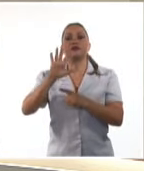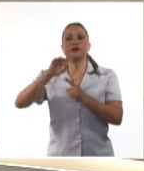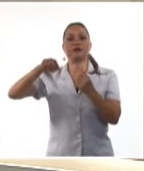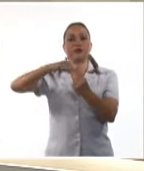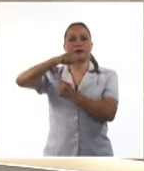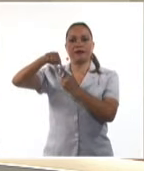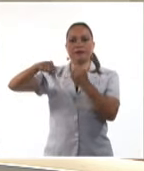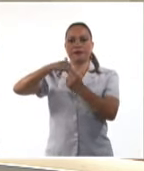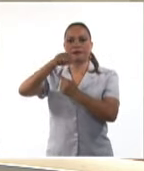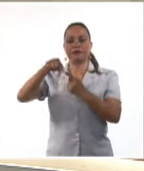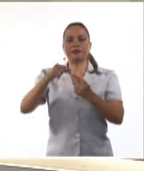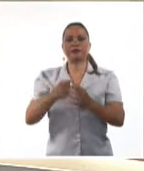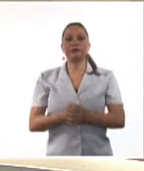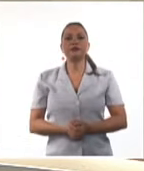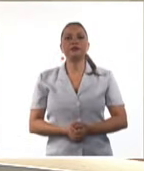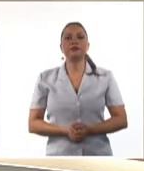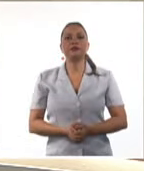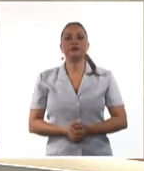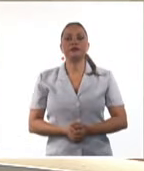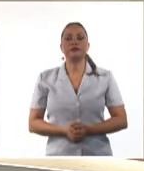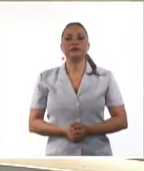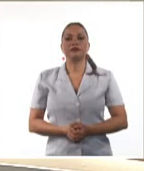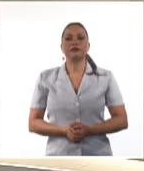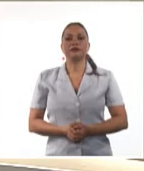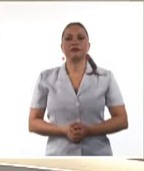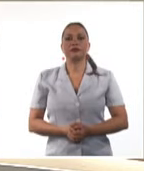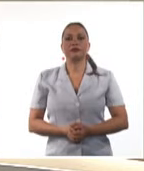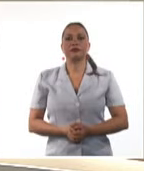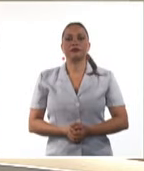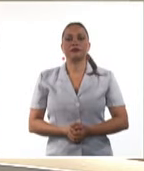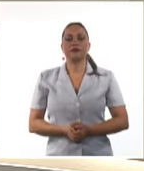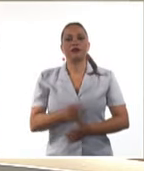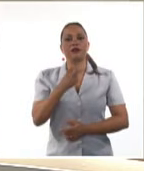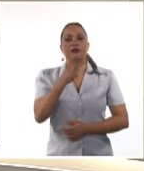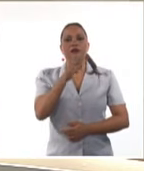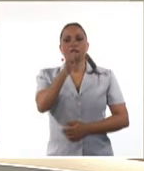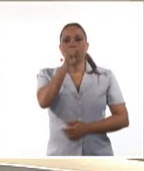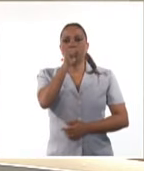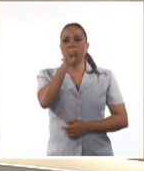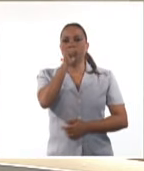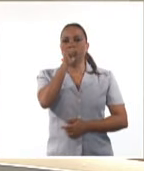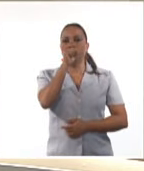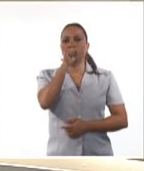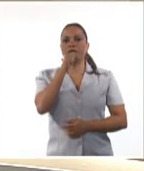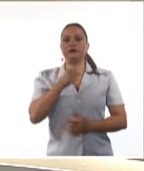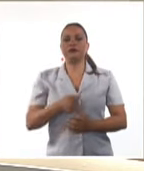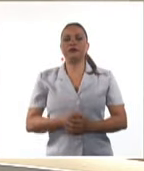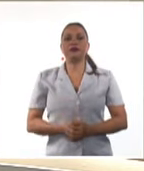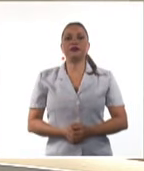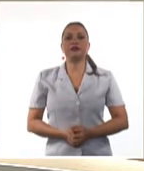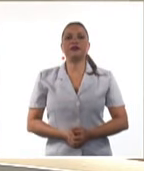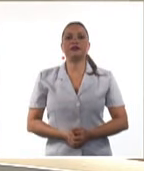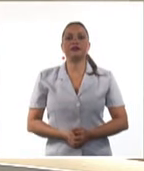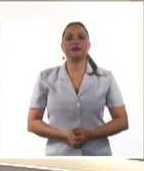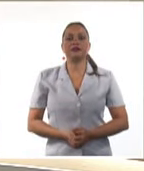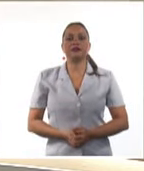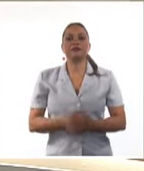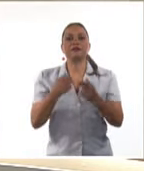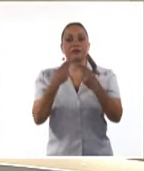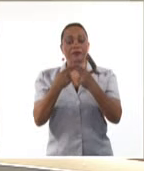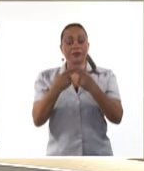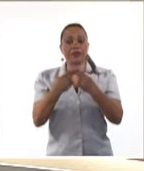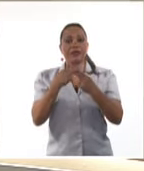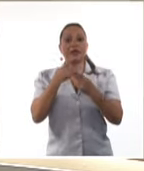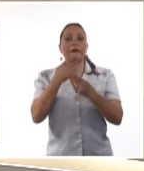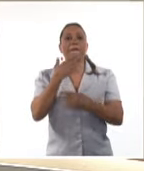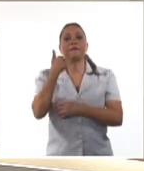un festival ofensivo que incluyó 5 cuadrangulares, 2 de ellos a la cuenta de Jordani Samón. El triunfo del zurdo Joanny Gera y el revés